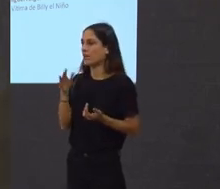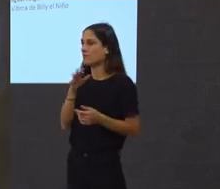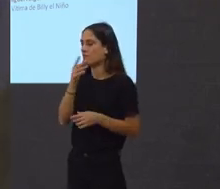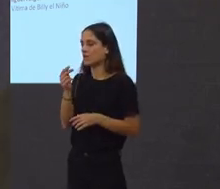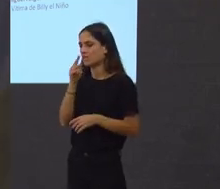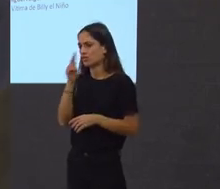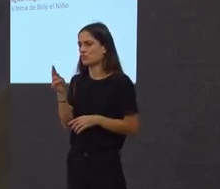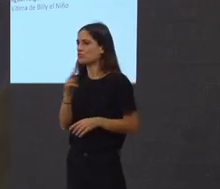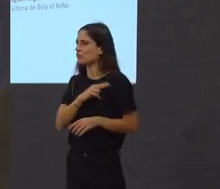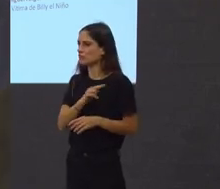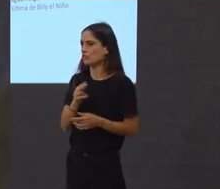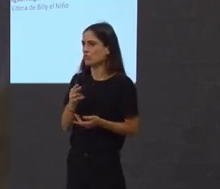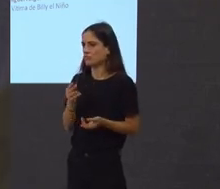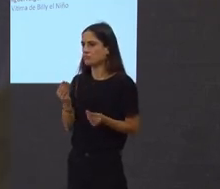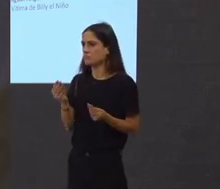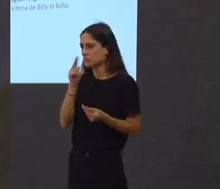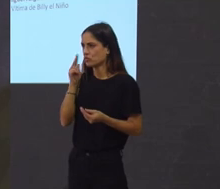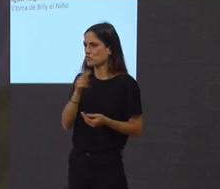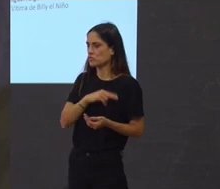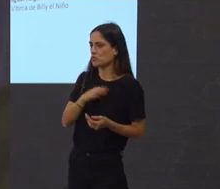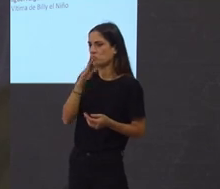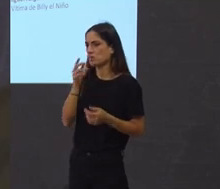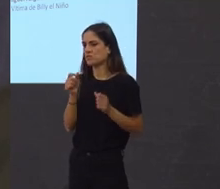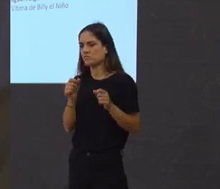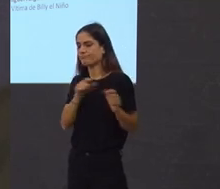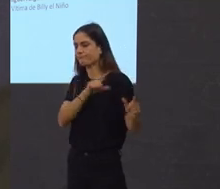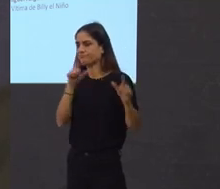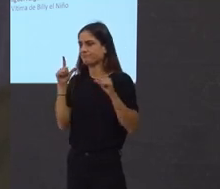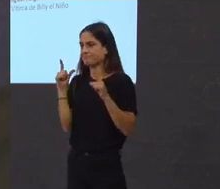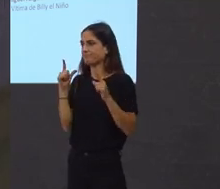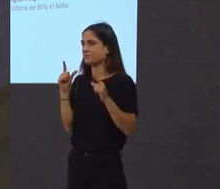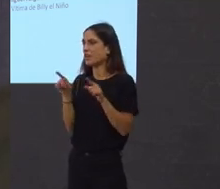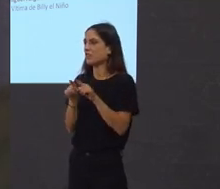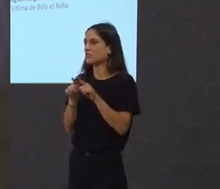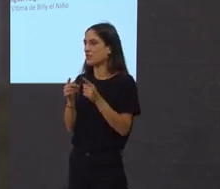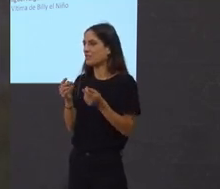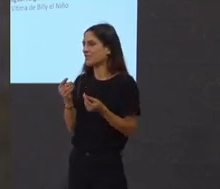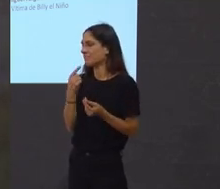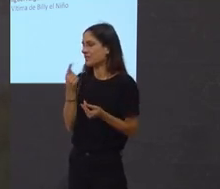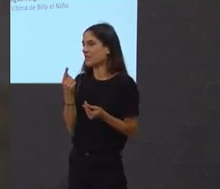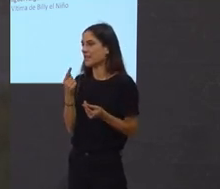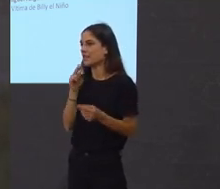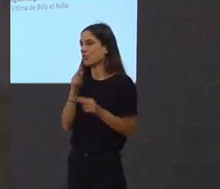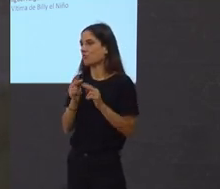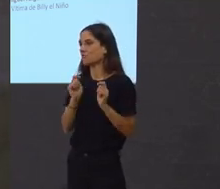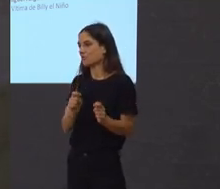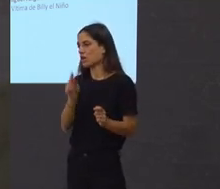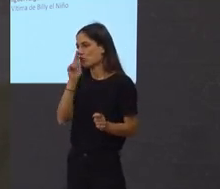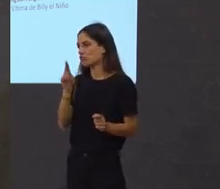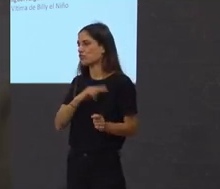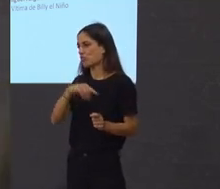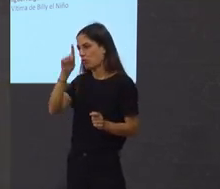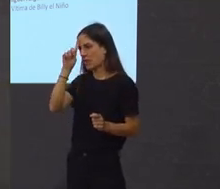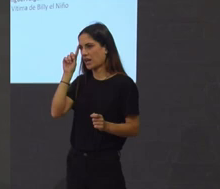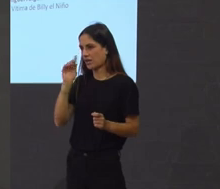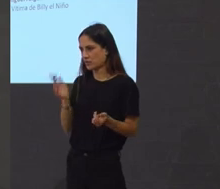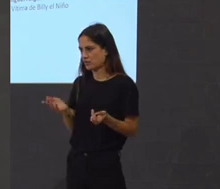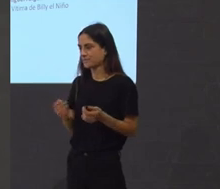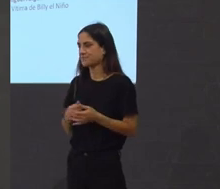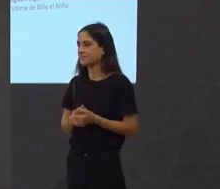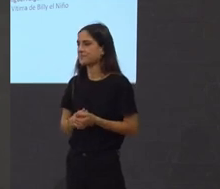aunque era de cáceres pues se convirtió rápidamente en un chulo madrileño y ejercía de ese modo eta y entonces pues